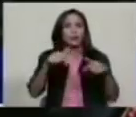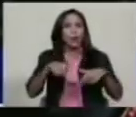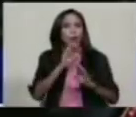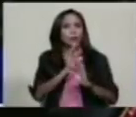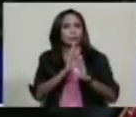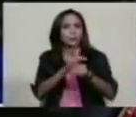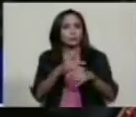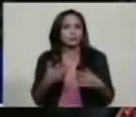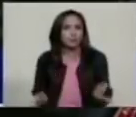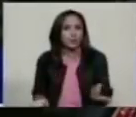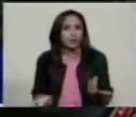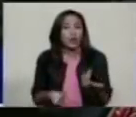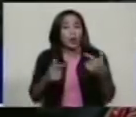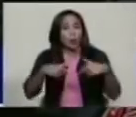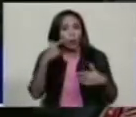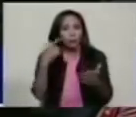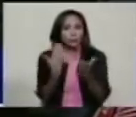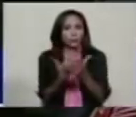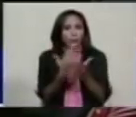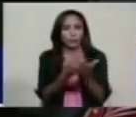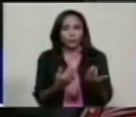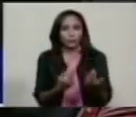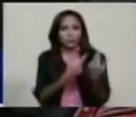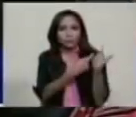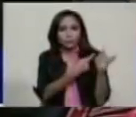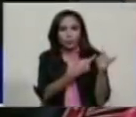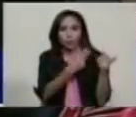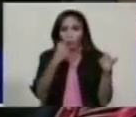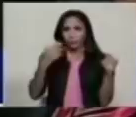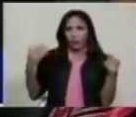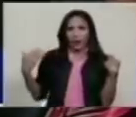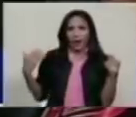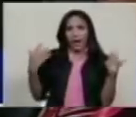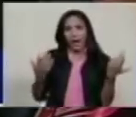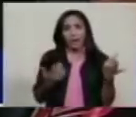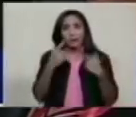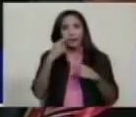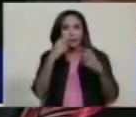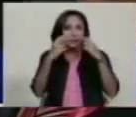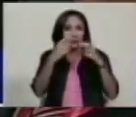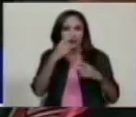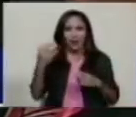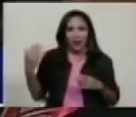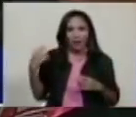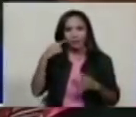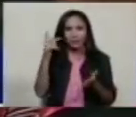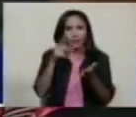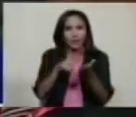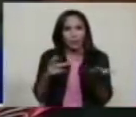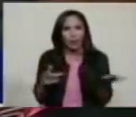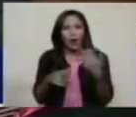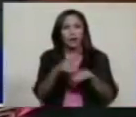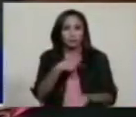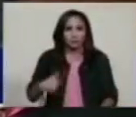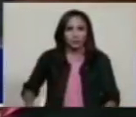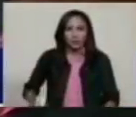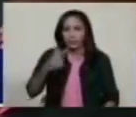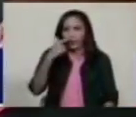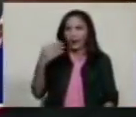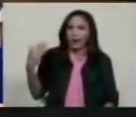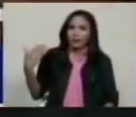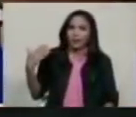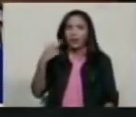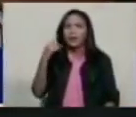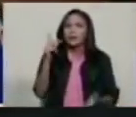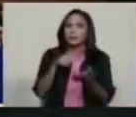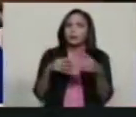estamos cumpliendo un compromiso que establecimos en la anterior visita a la República Popular China cuando se realizó